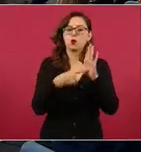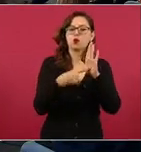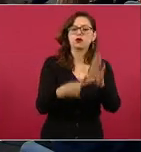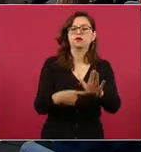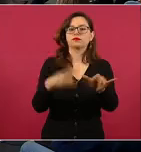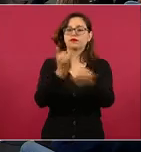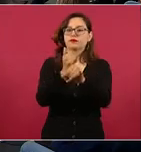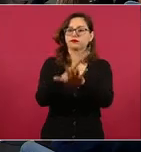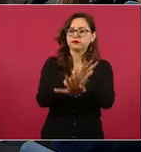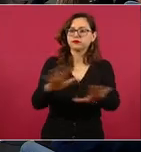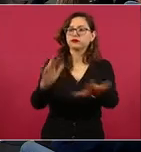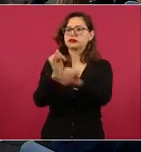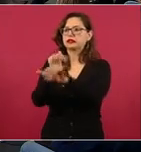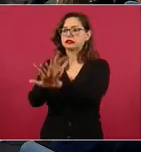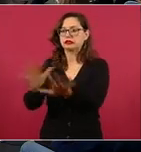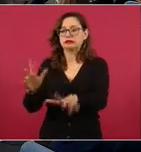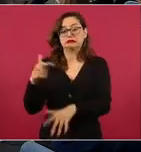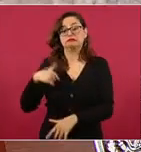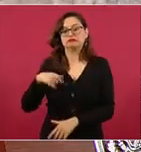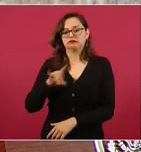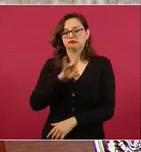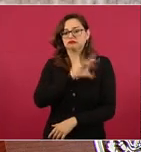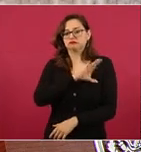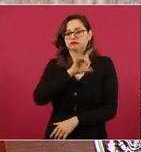pues había temor y amenazas.